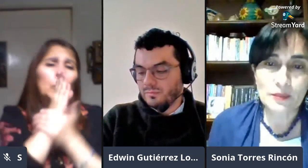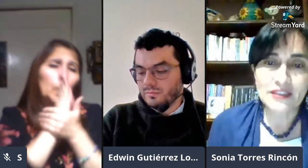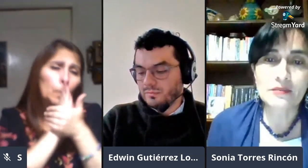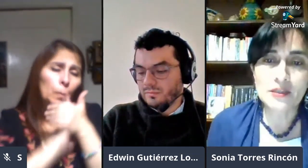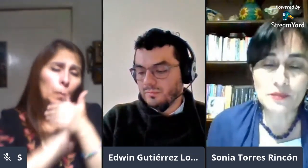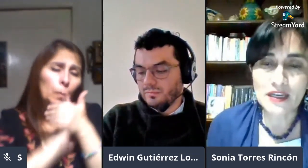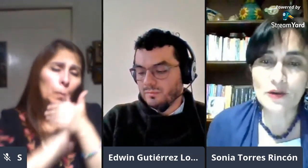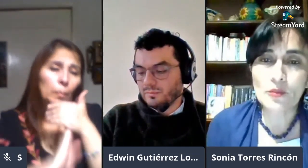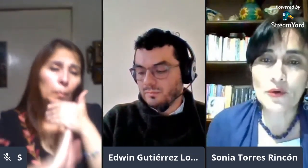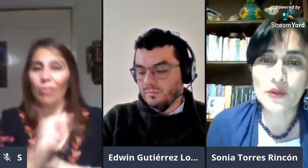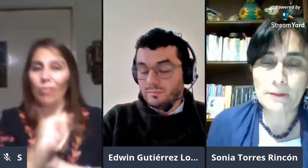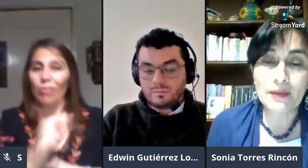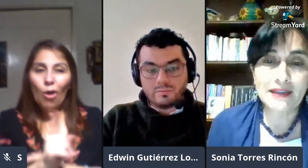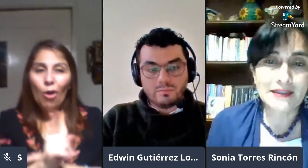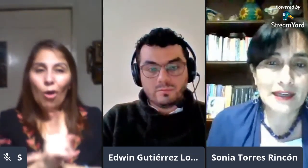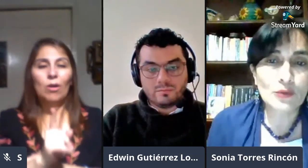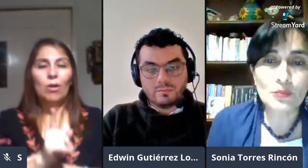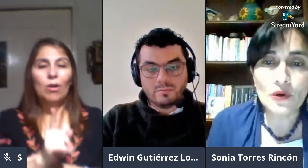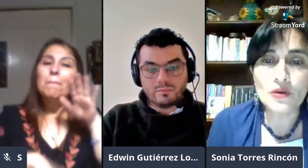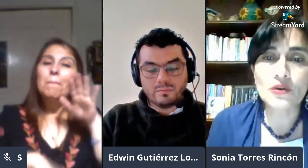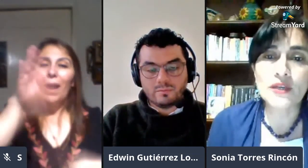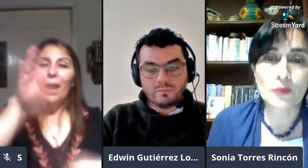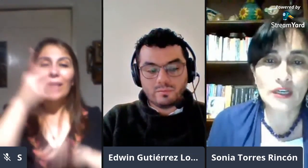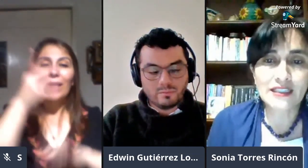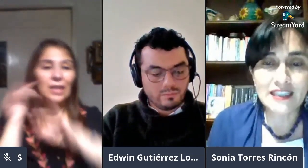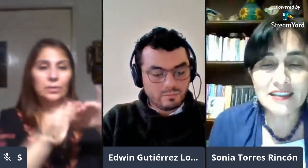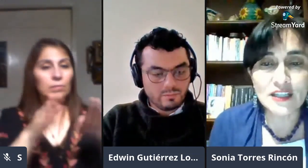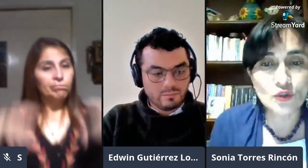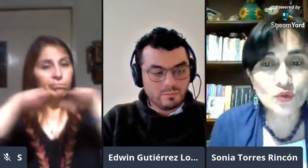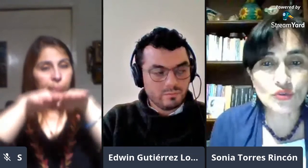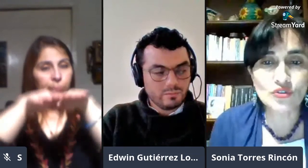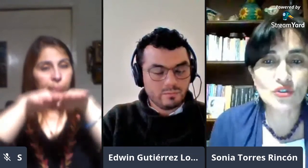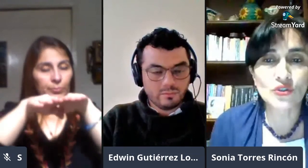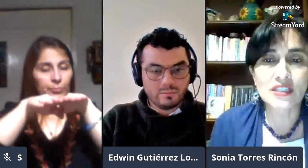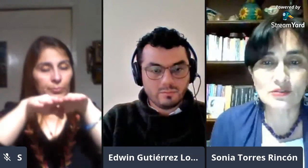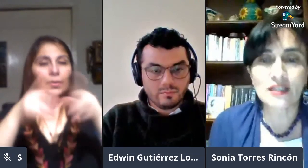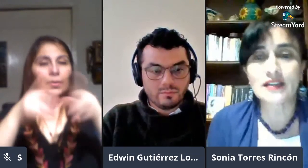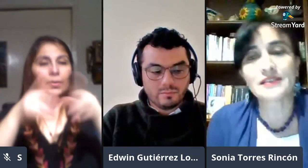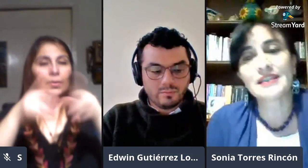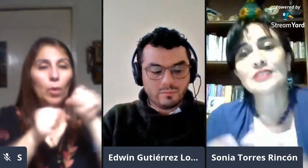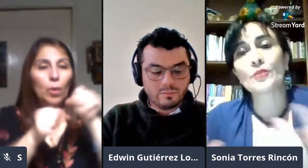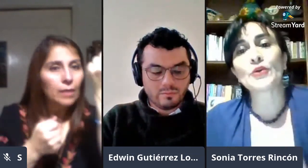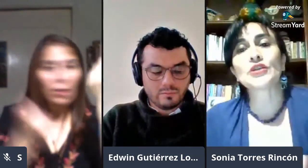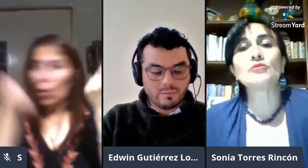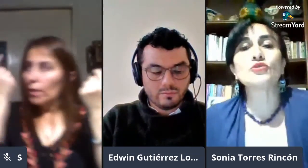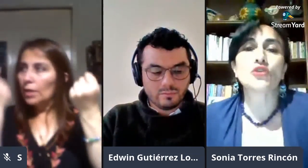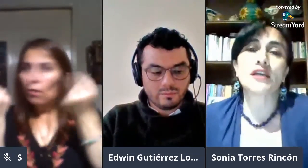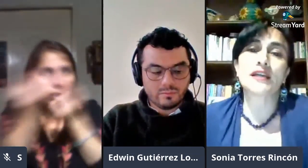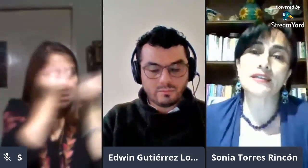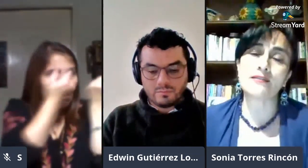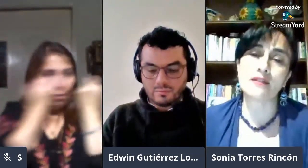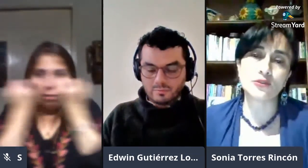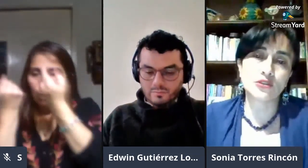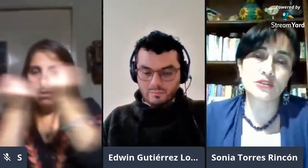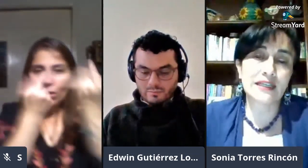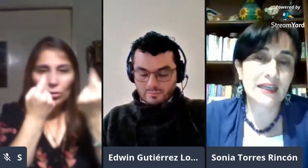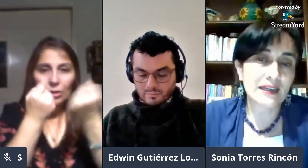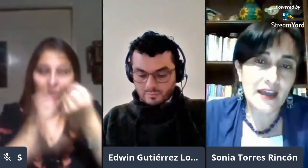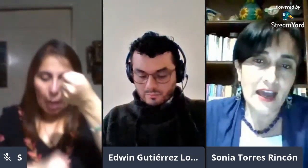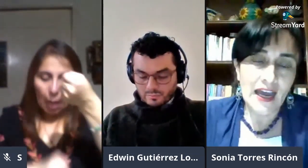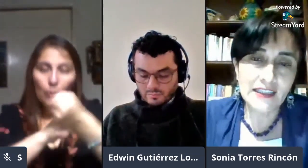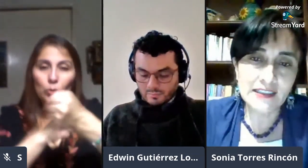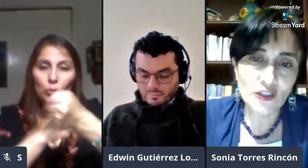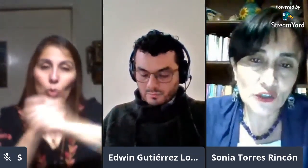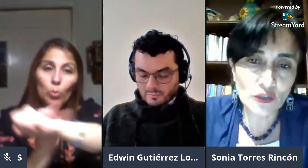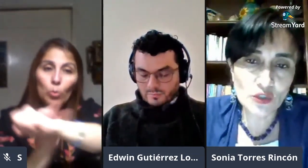sino justamente más bien como de paridad un poco, de poder entendernos unos y otras, o sea, que el soporte emocional que debamos